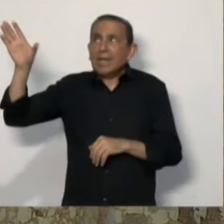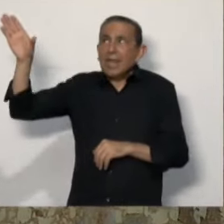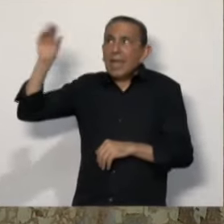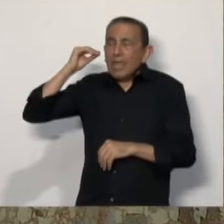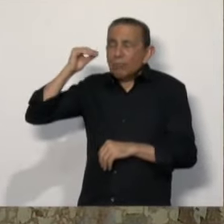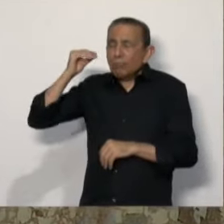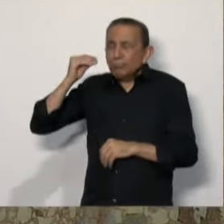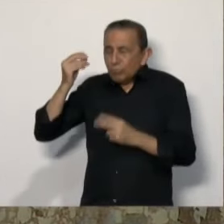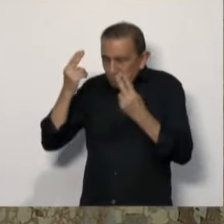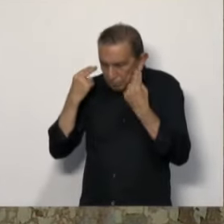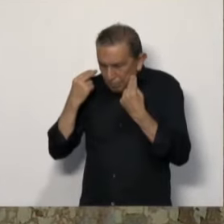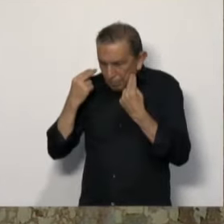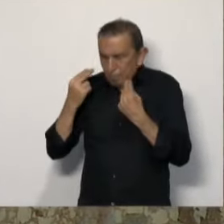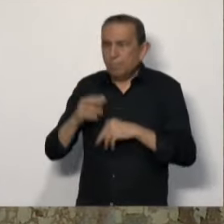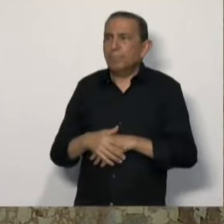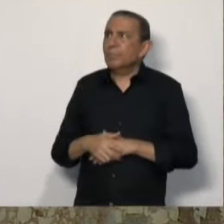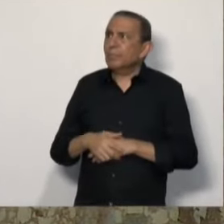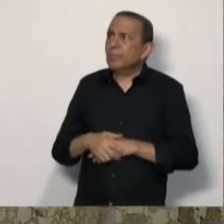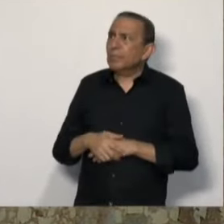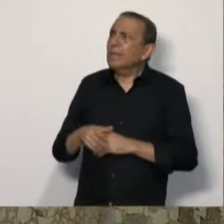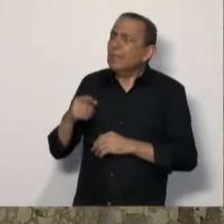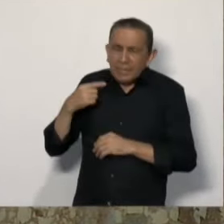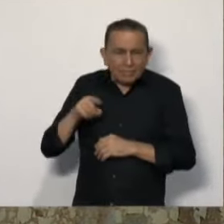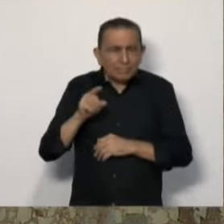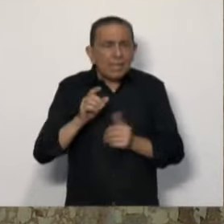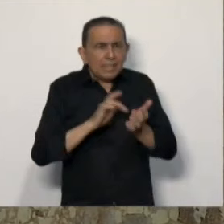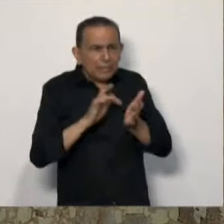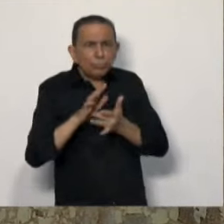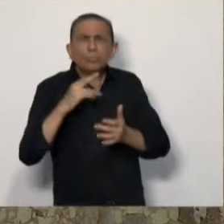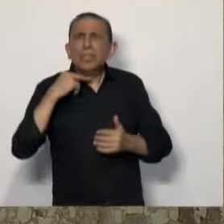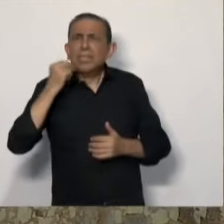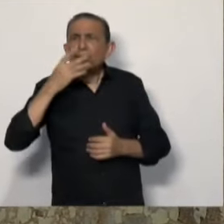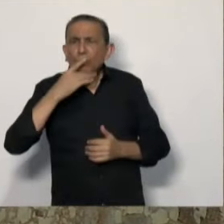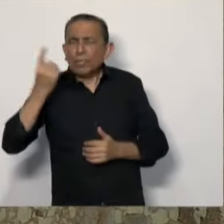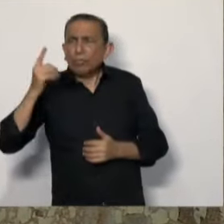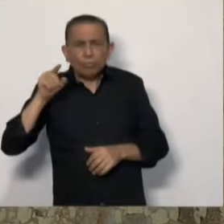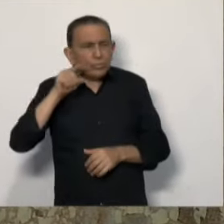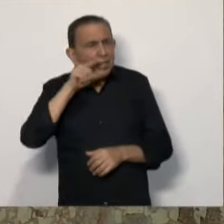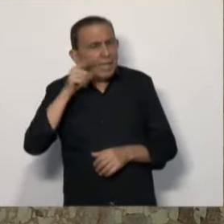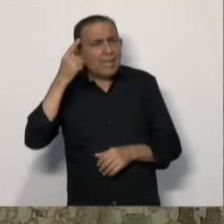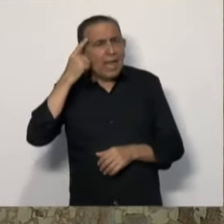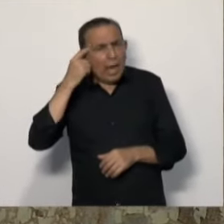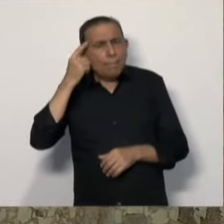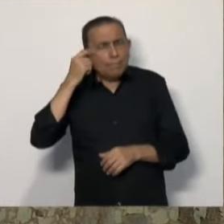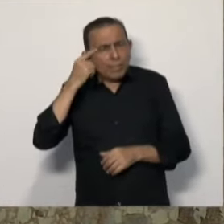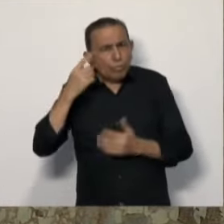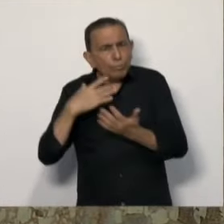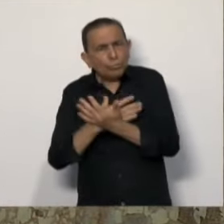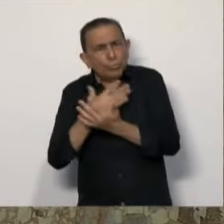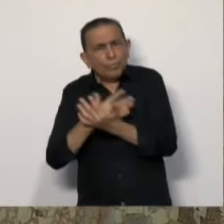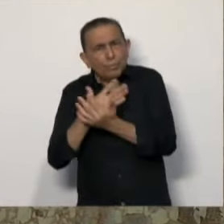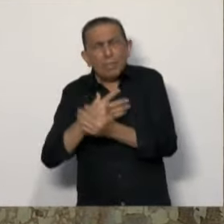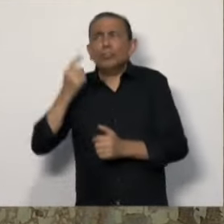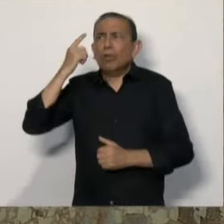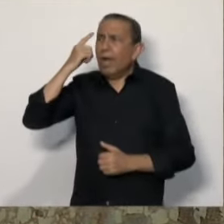humilde sumisión. Y aunque era hijo de Dios, aprendió por medio de sus propios